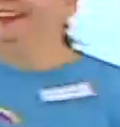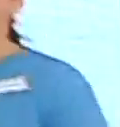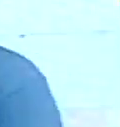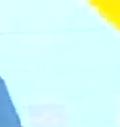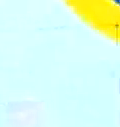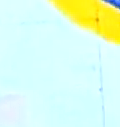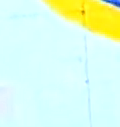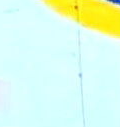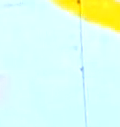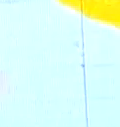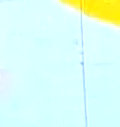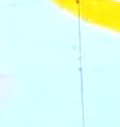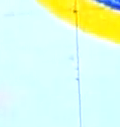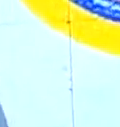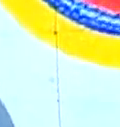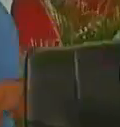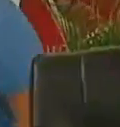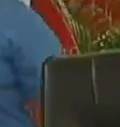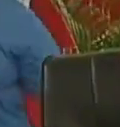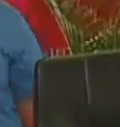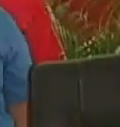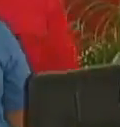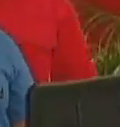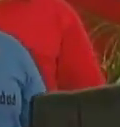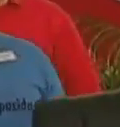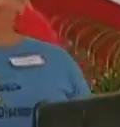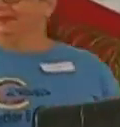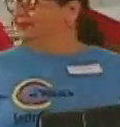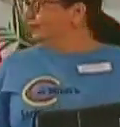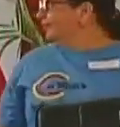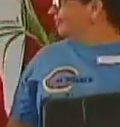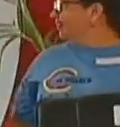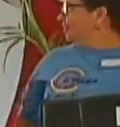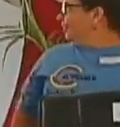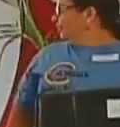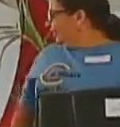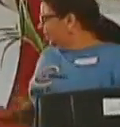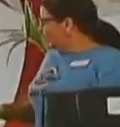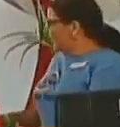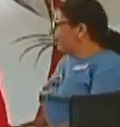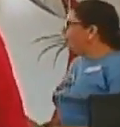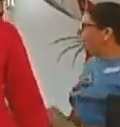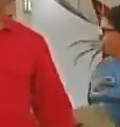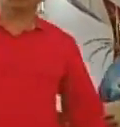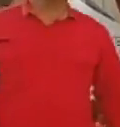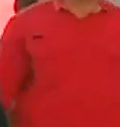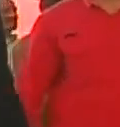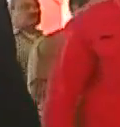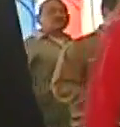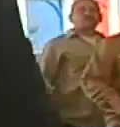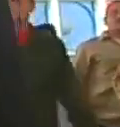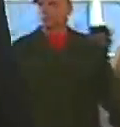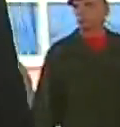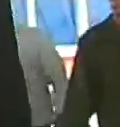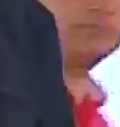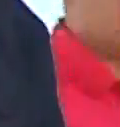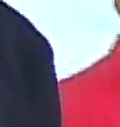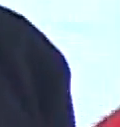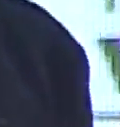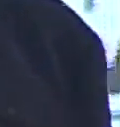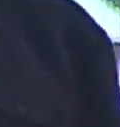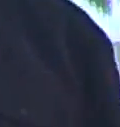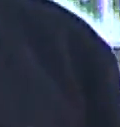Estado venezolano a este importante encuentro que precisamente reivindica al